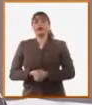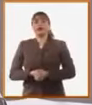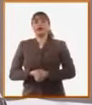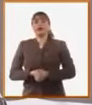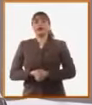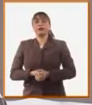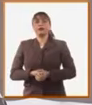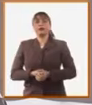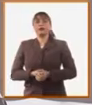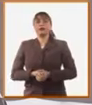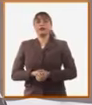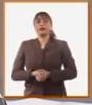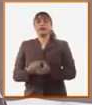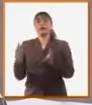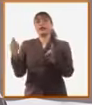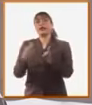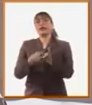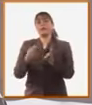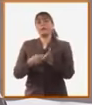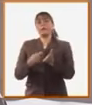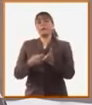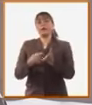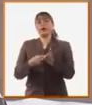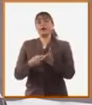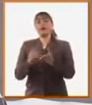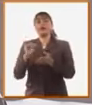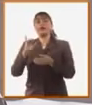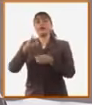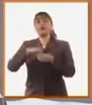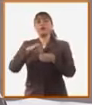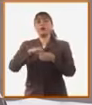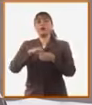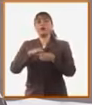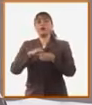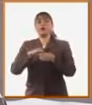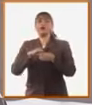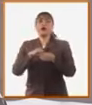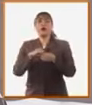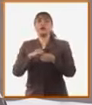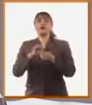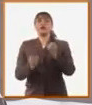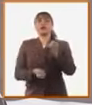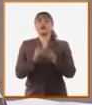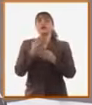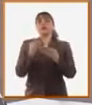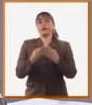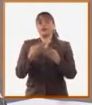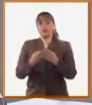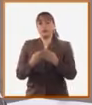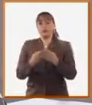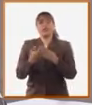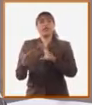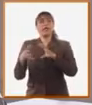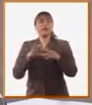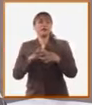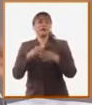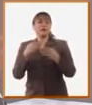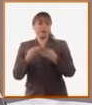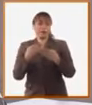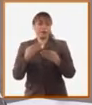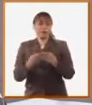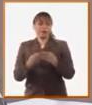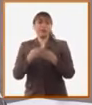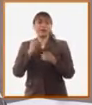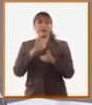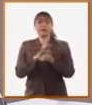la exoneración al del pago de impuestos por la creación de la empresa. Este tipo de empresa, desde su creación